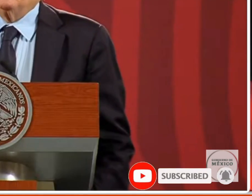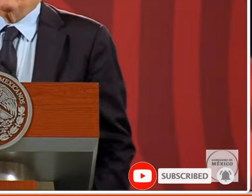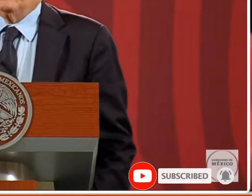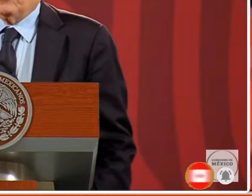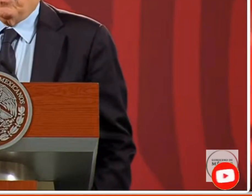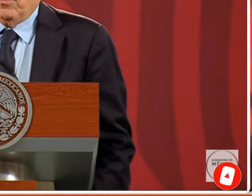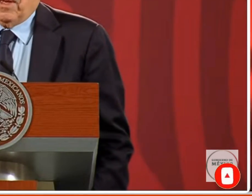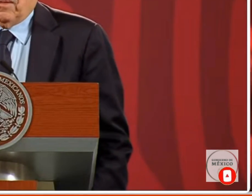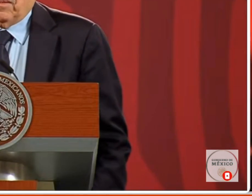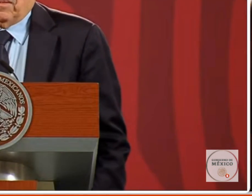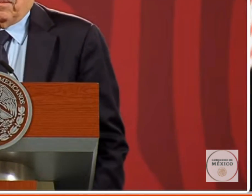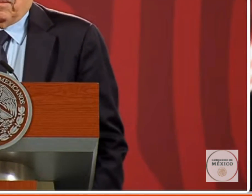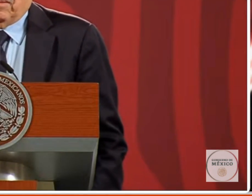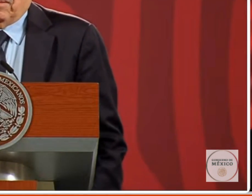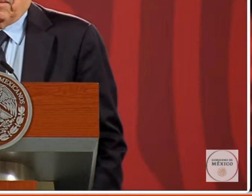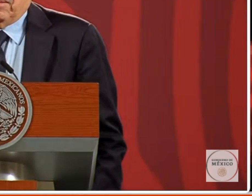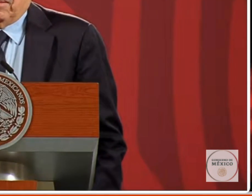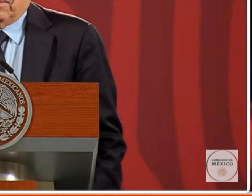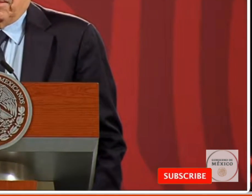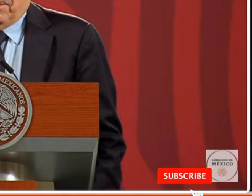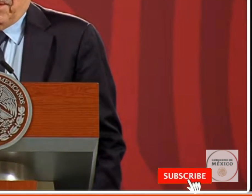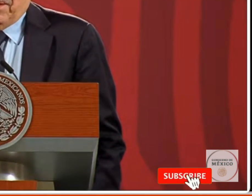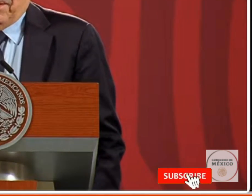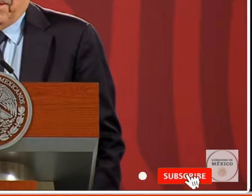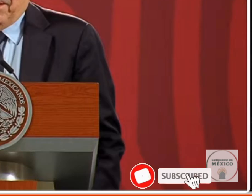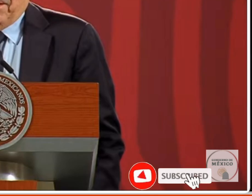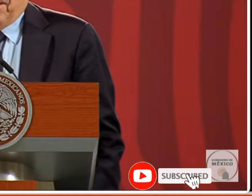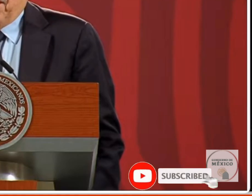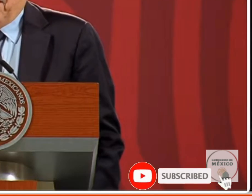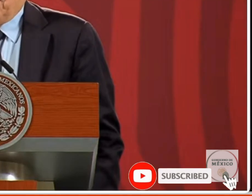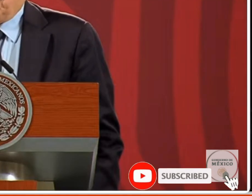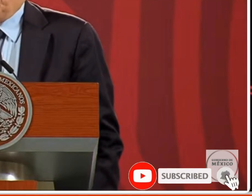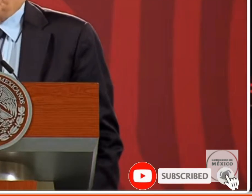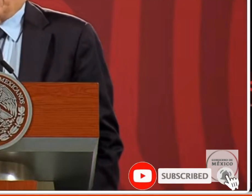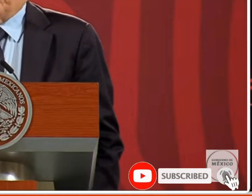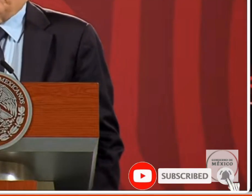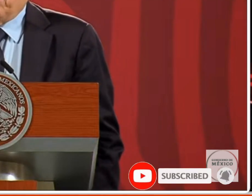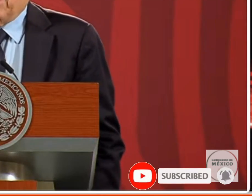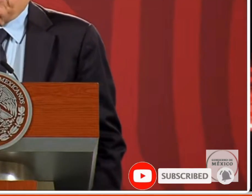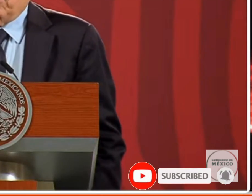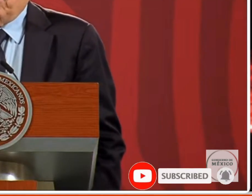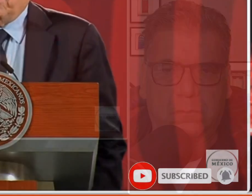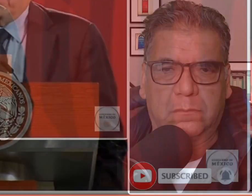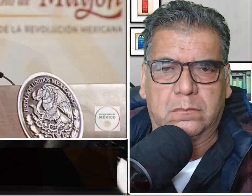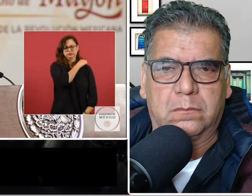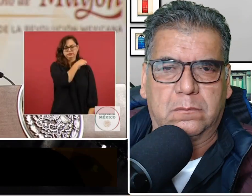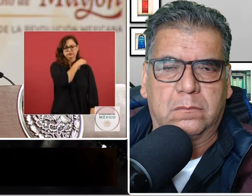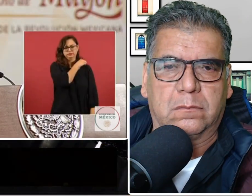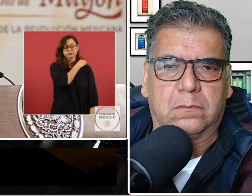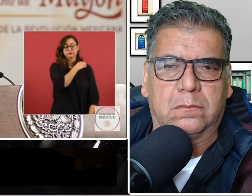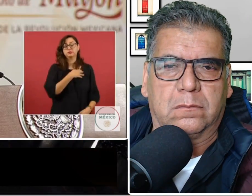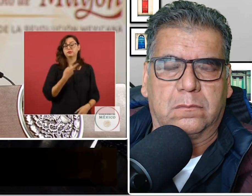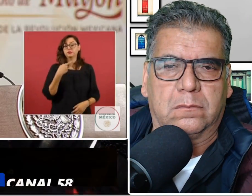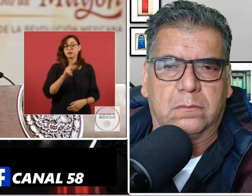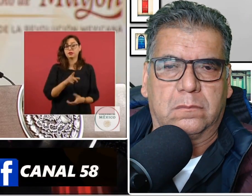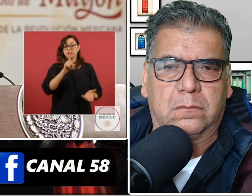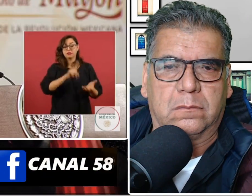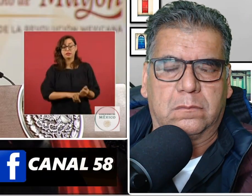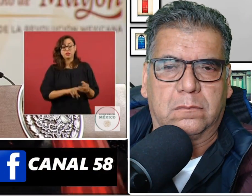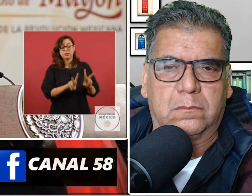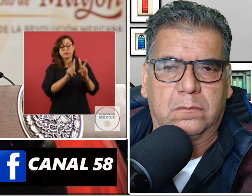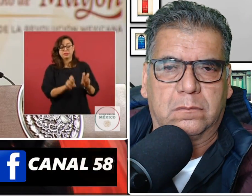Muy diversas, eso no lo detalla la información global de las compras de bienes y servicios del gobierno